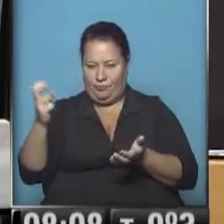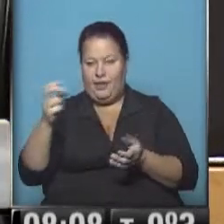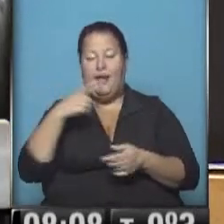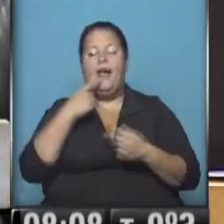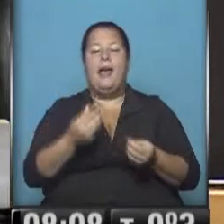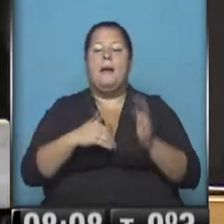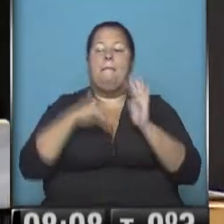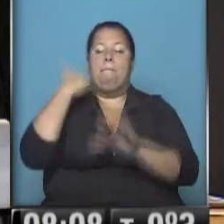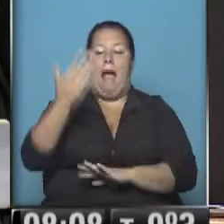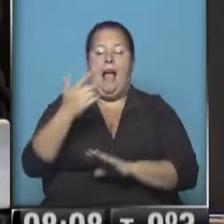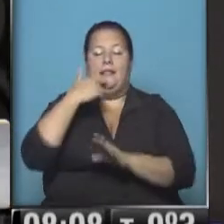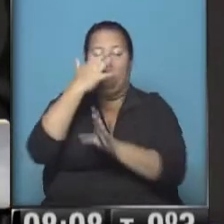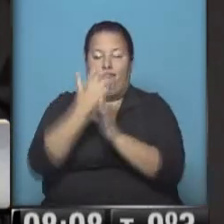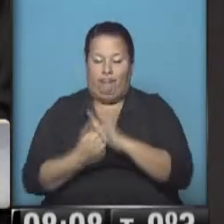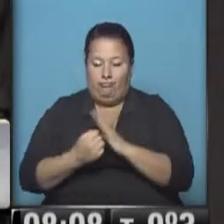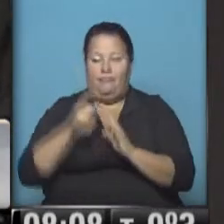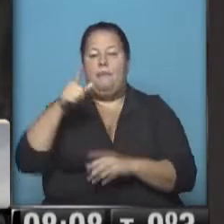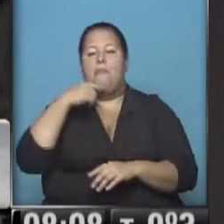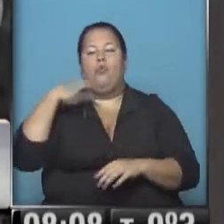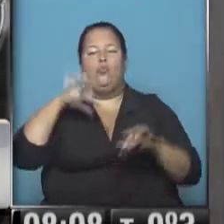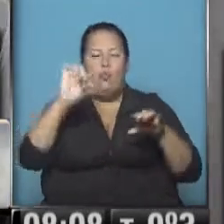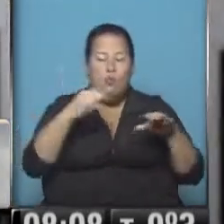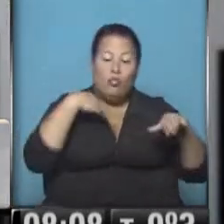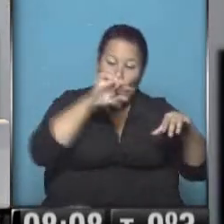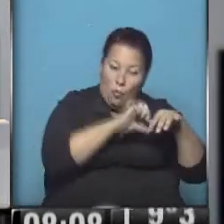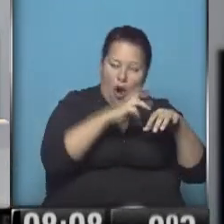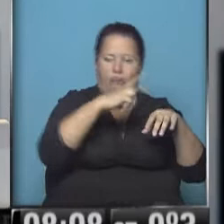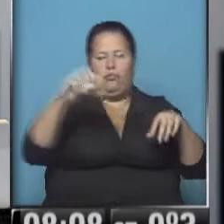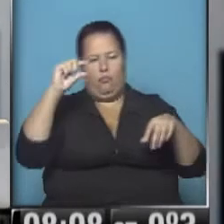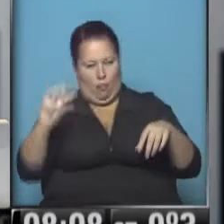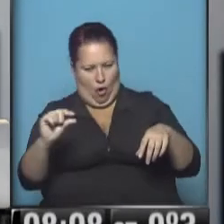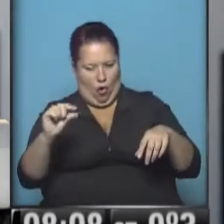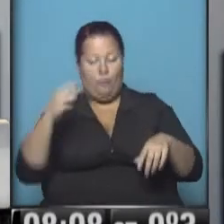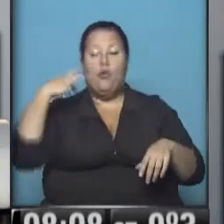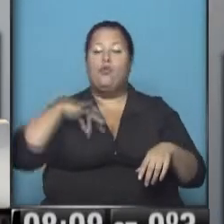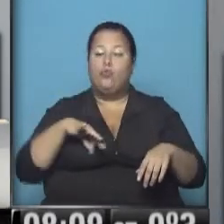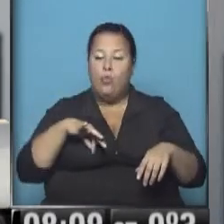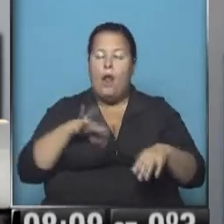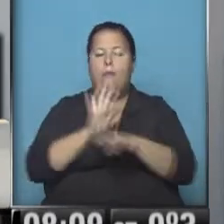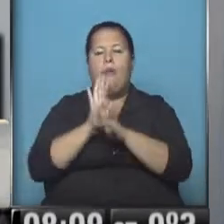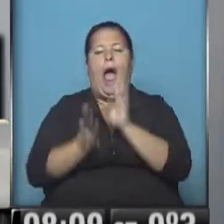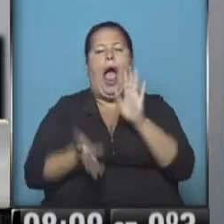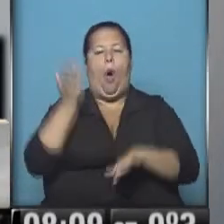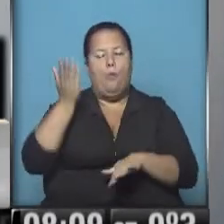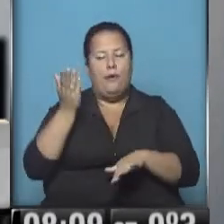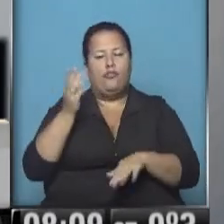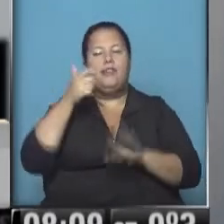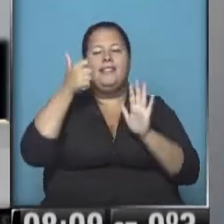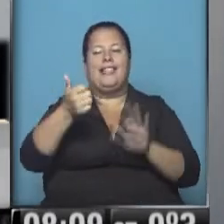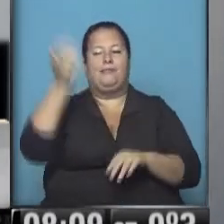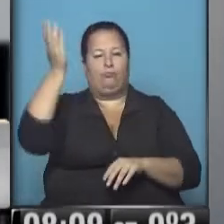da mayor reducción del mismo a los que menos ganan. En el sueldo de bolsillo representa un aumento